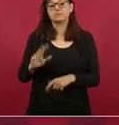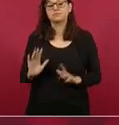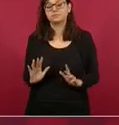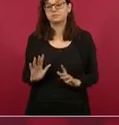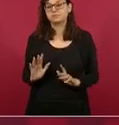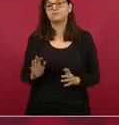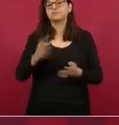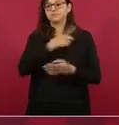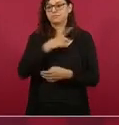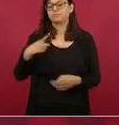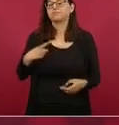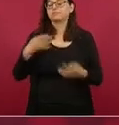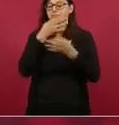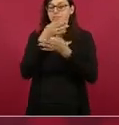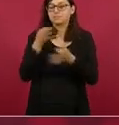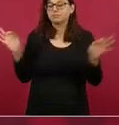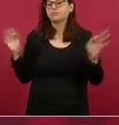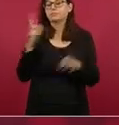Entonces, quería yo